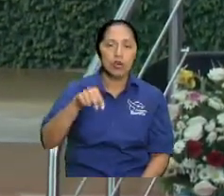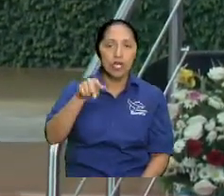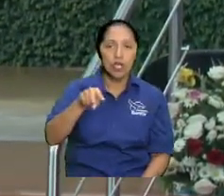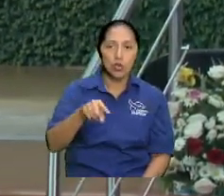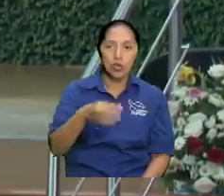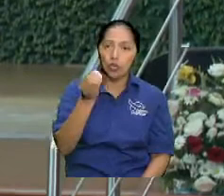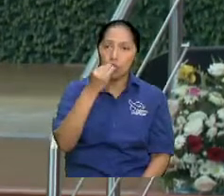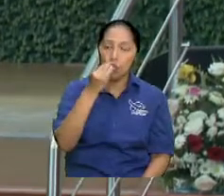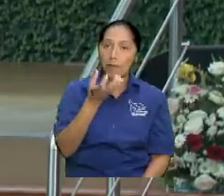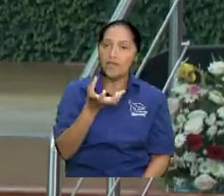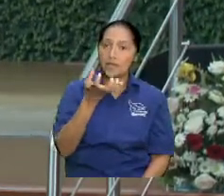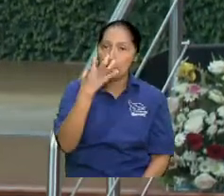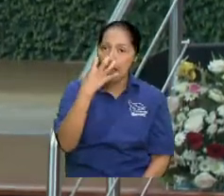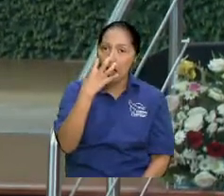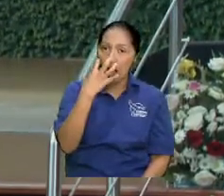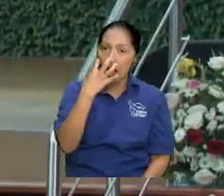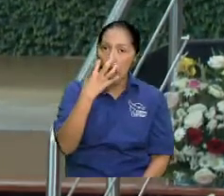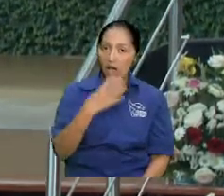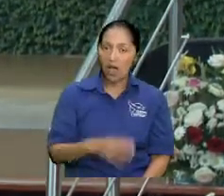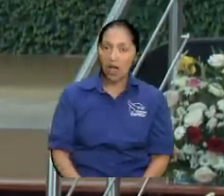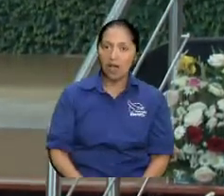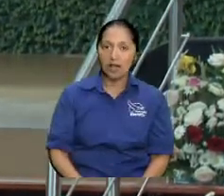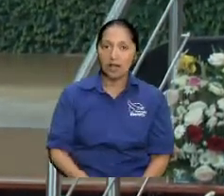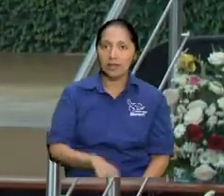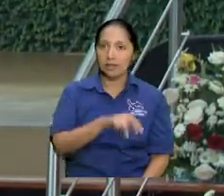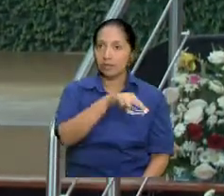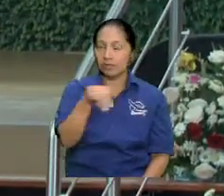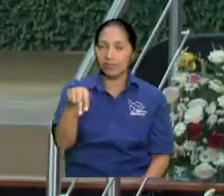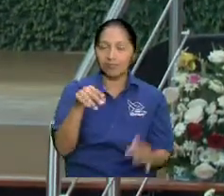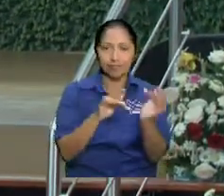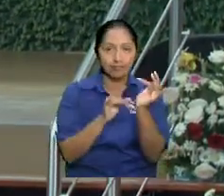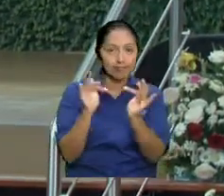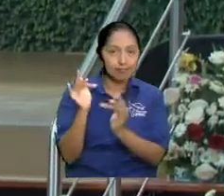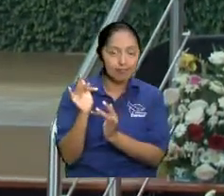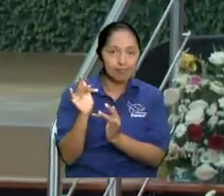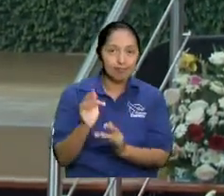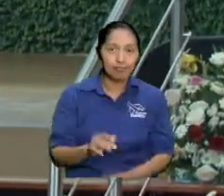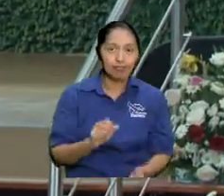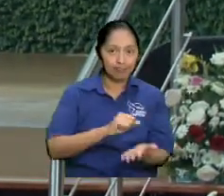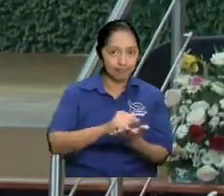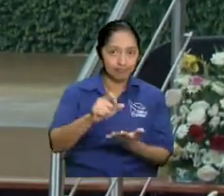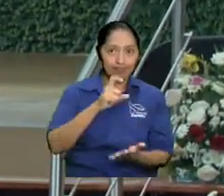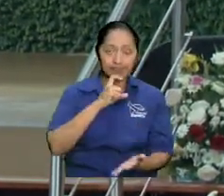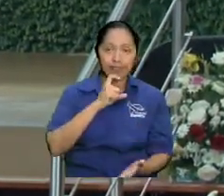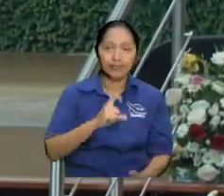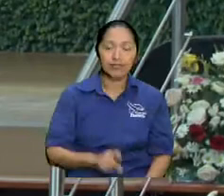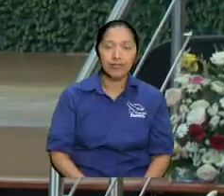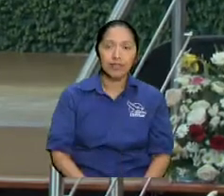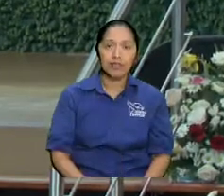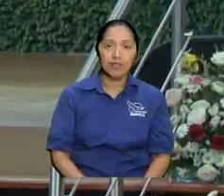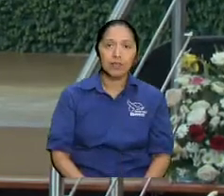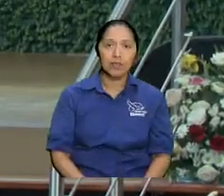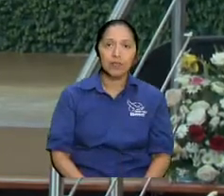panito. Padre Santo, solo 4 minutos me quedan ya. No puede ser, hombre.